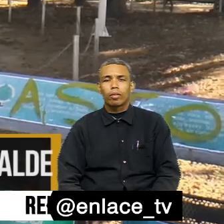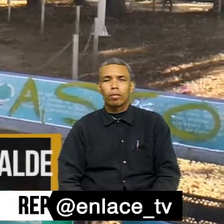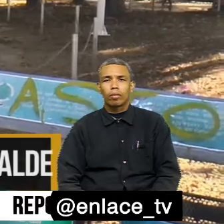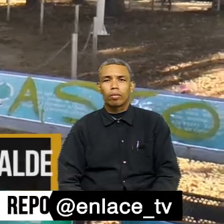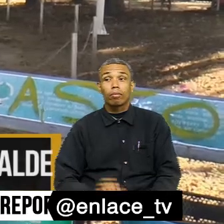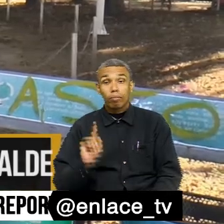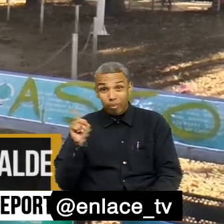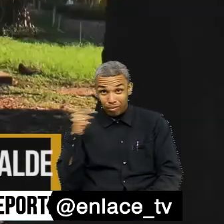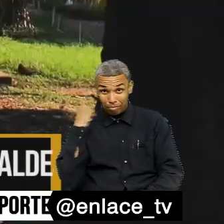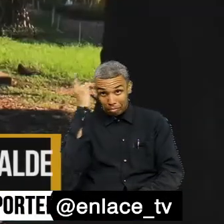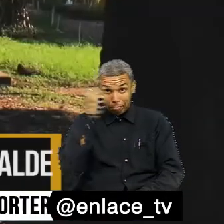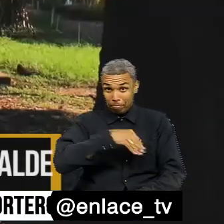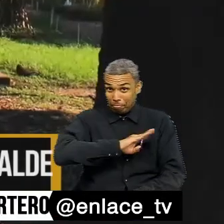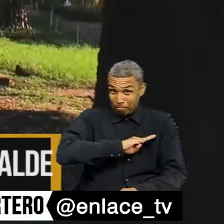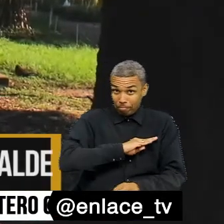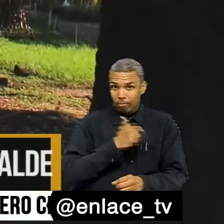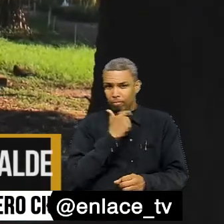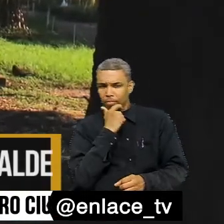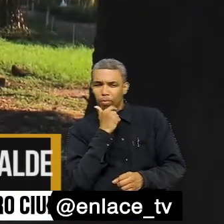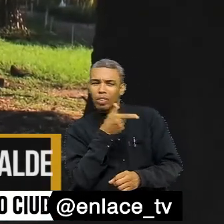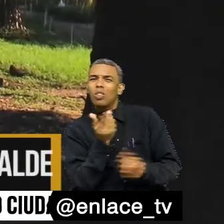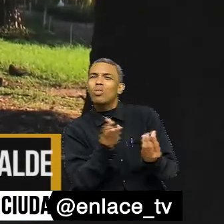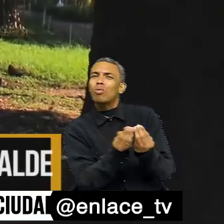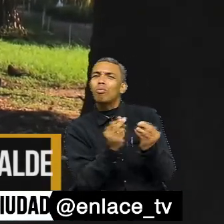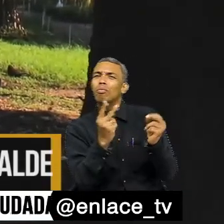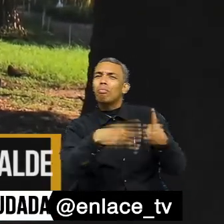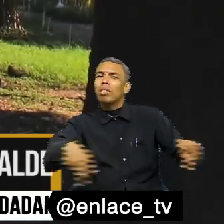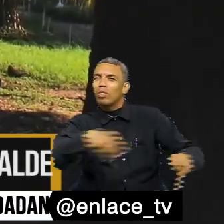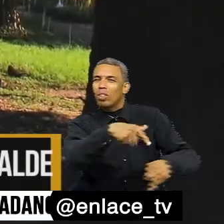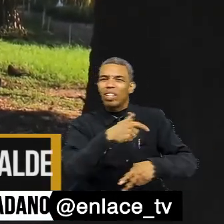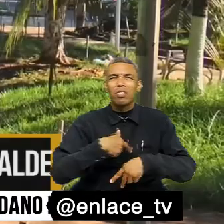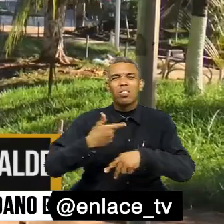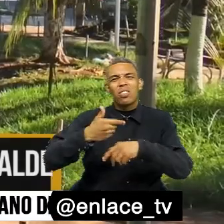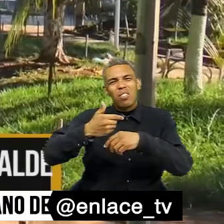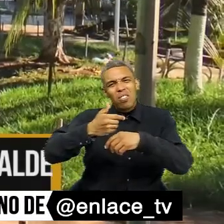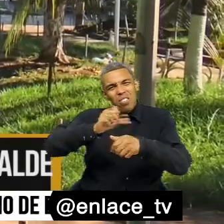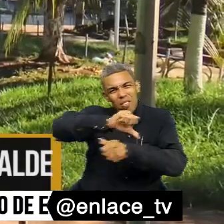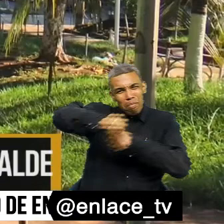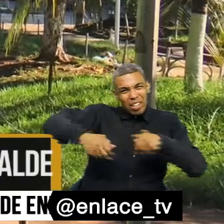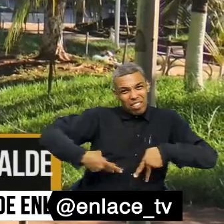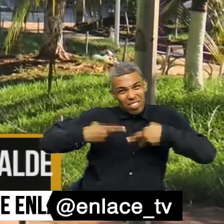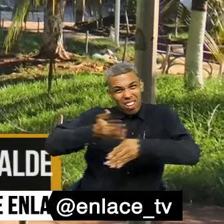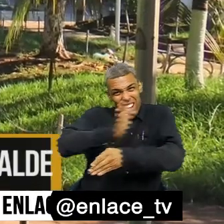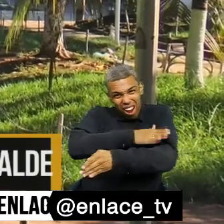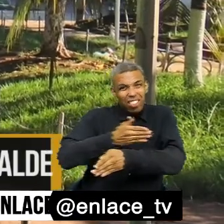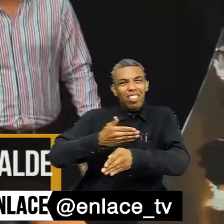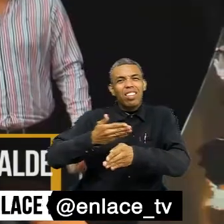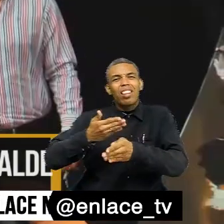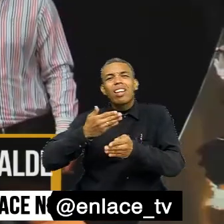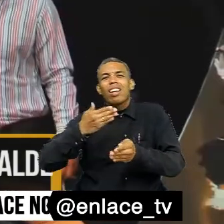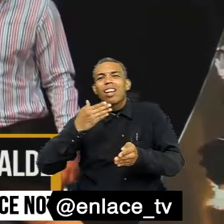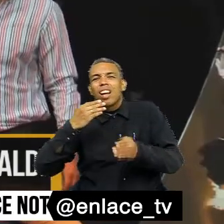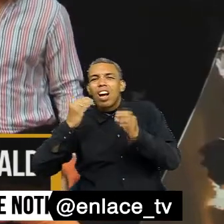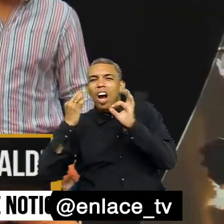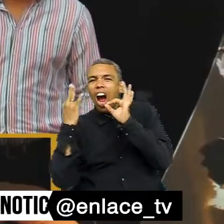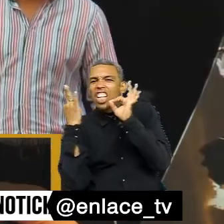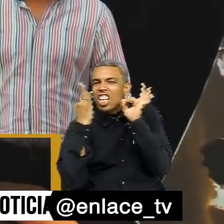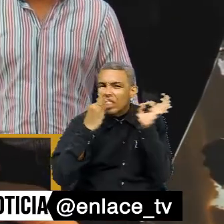se está haciendo con los vendedores ambulantes para que no vuelvan a invadir ese sector como se había evidenciado en los últimos años. Que no va a ser un